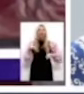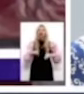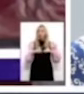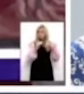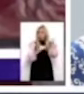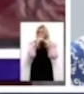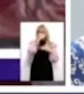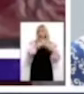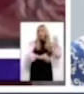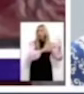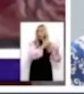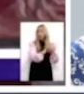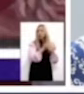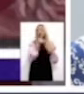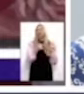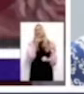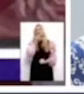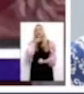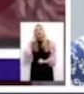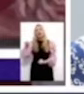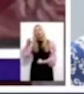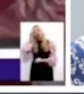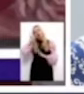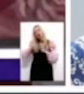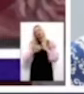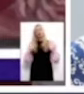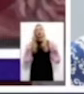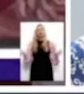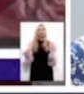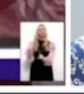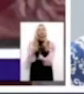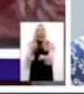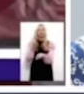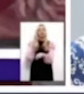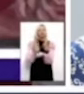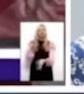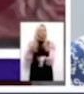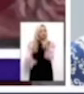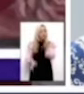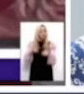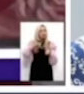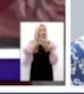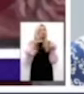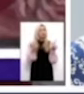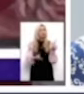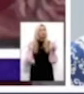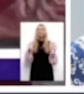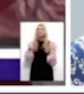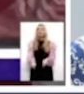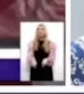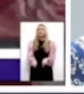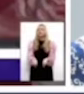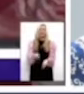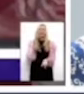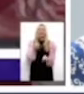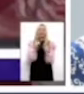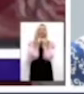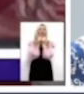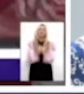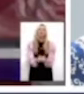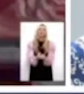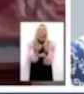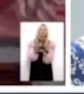riesgo de que lo que aprobamos sea desechado por la Suprema Corte de Justicia a través de una acción